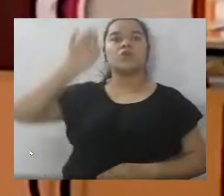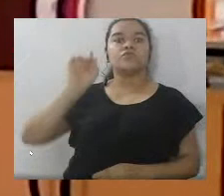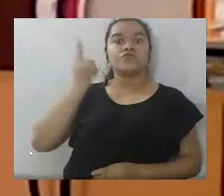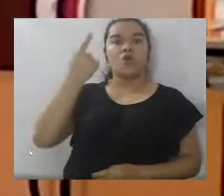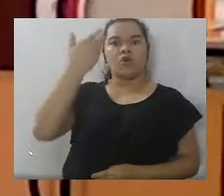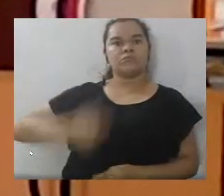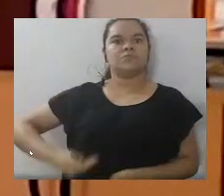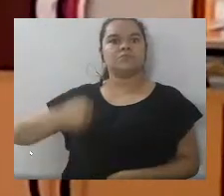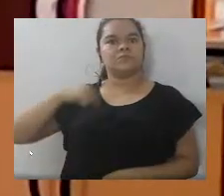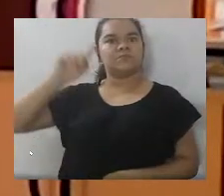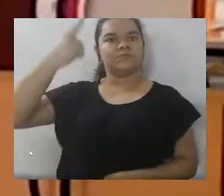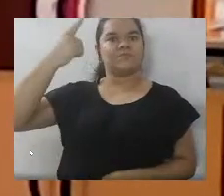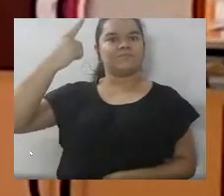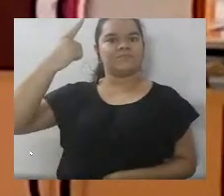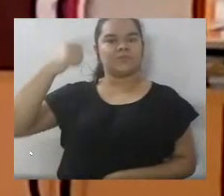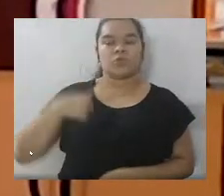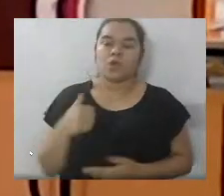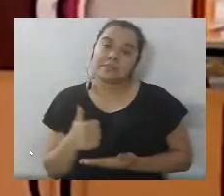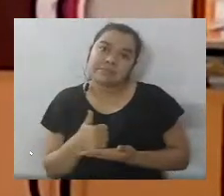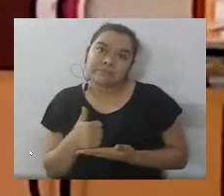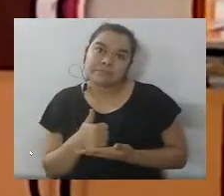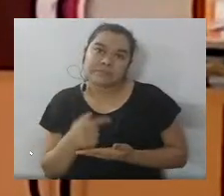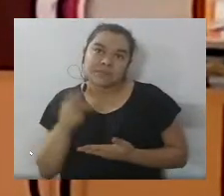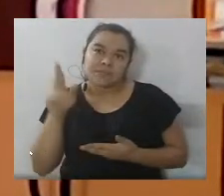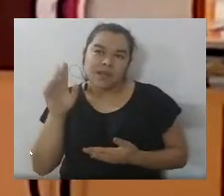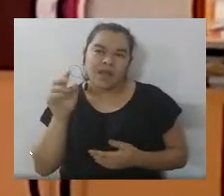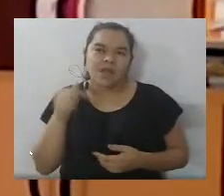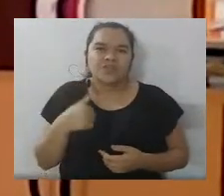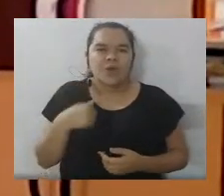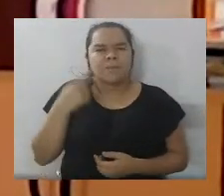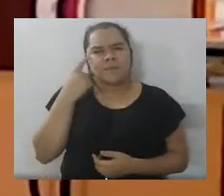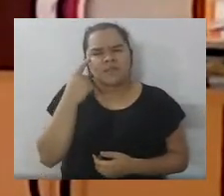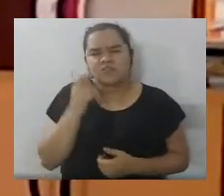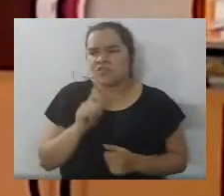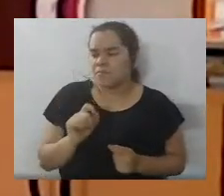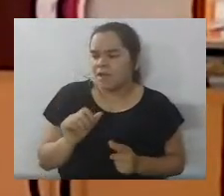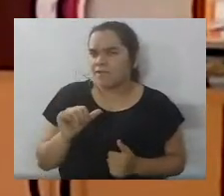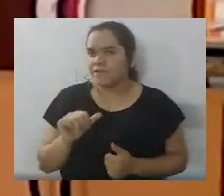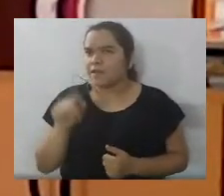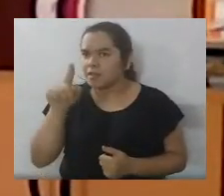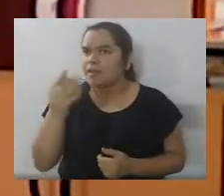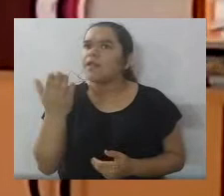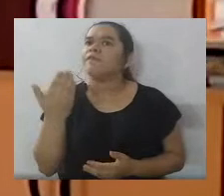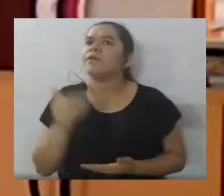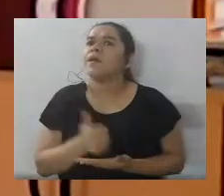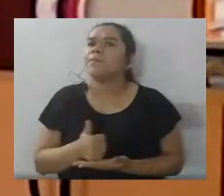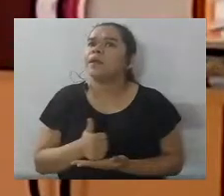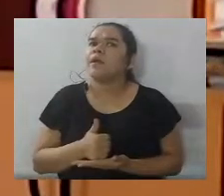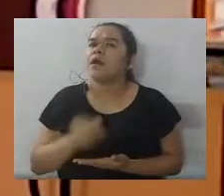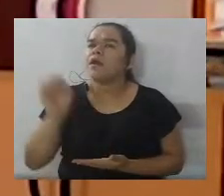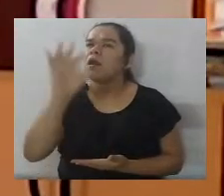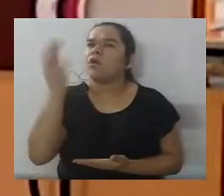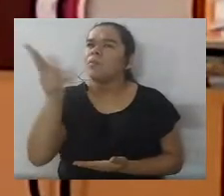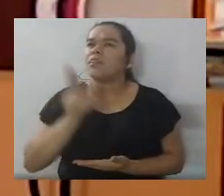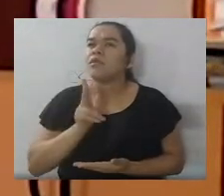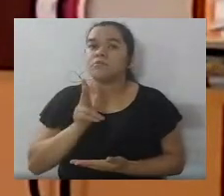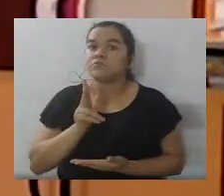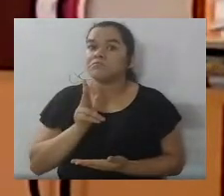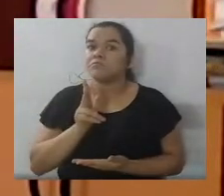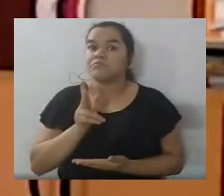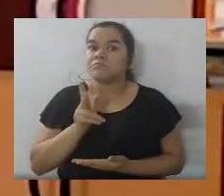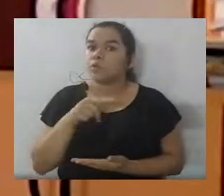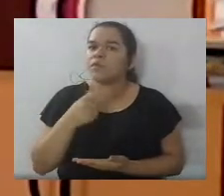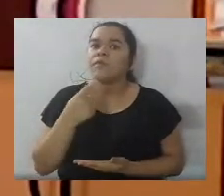fundamental. En vez de estar esperando que el profesor identifique lo que no saben y buscar la forma que ustedes aprendan, ustedes tienen